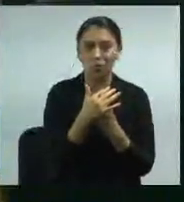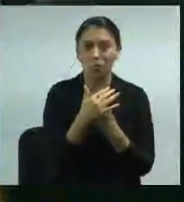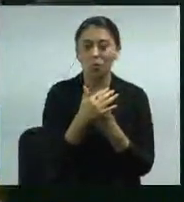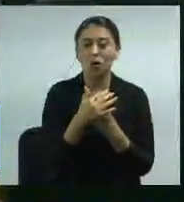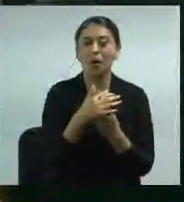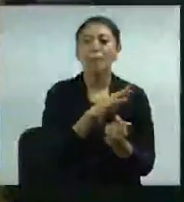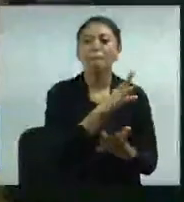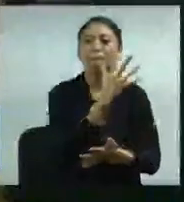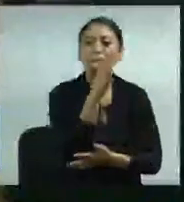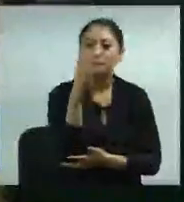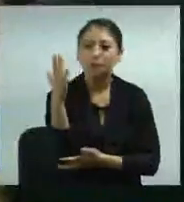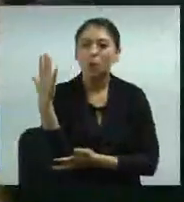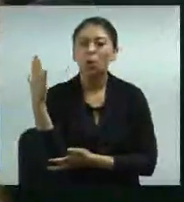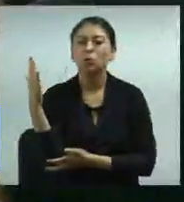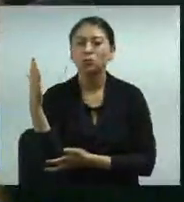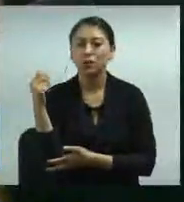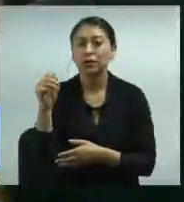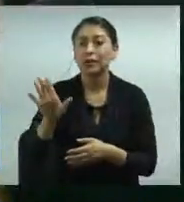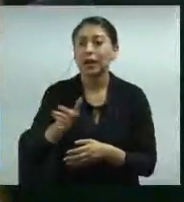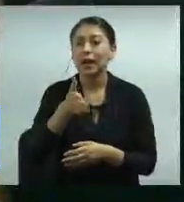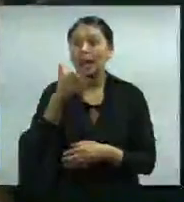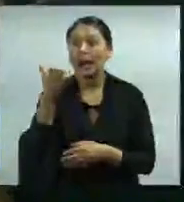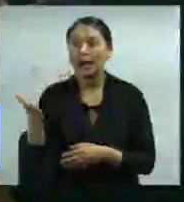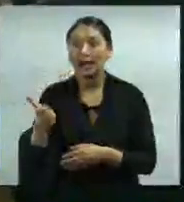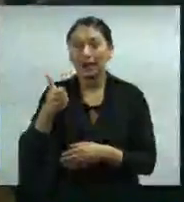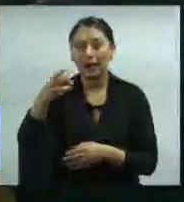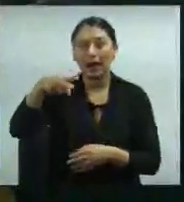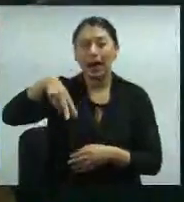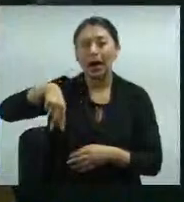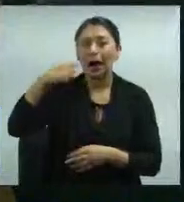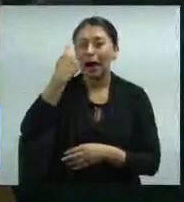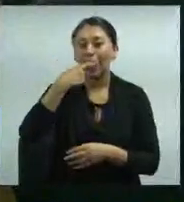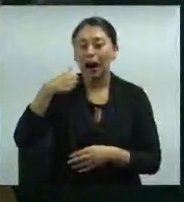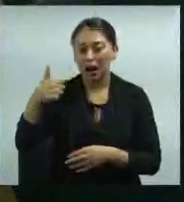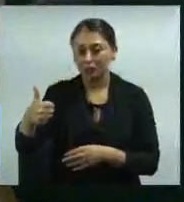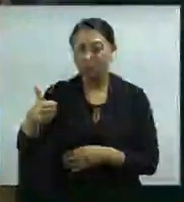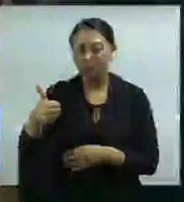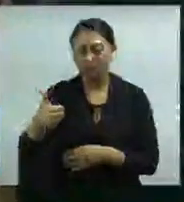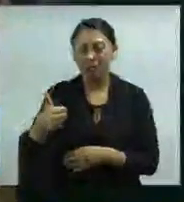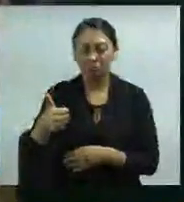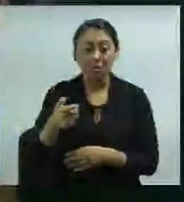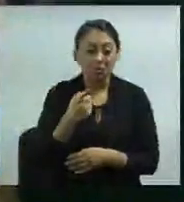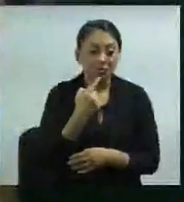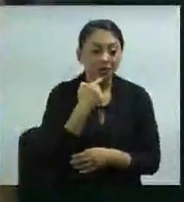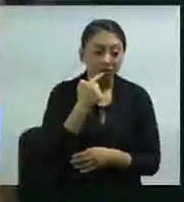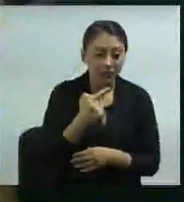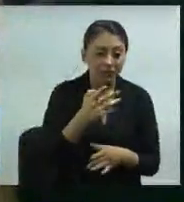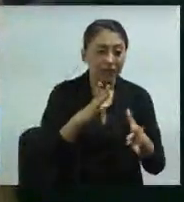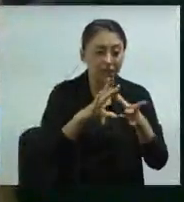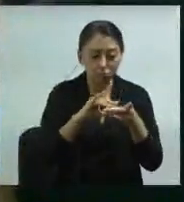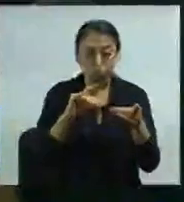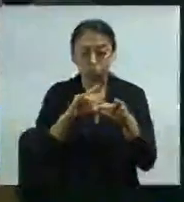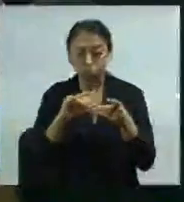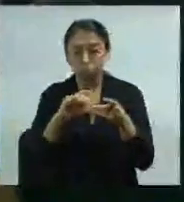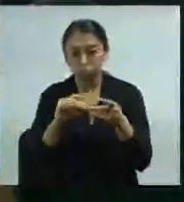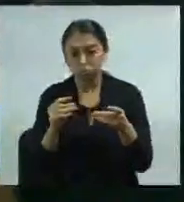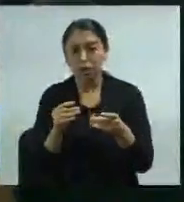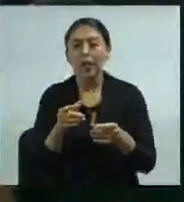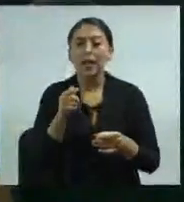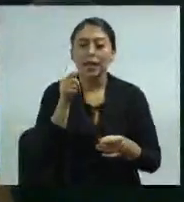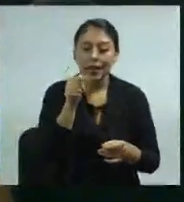los bosques, ayer lo de AMSA. Entonces ella me comentaba pues que sí, ella